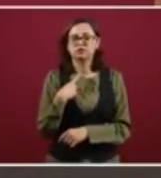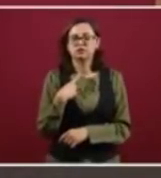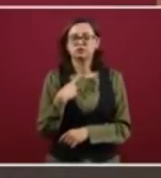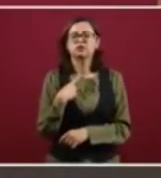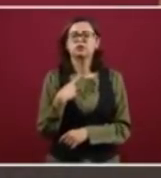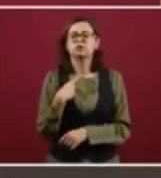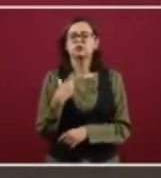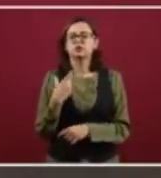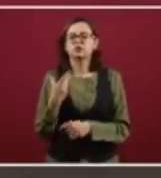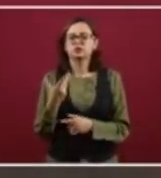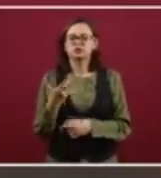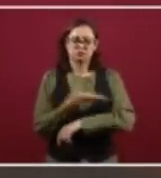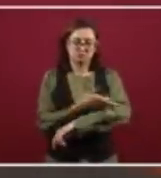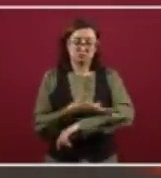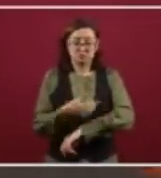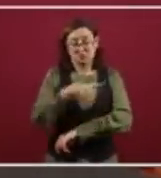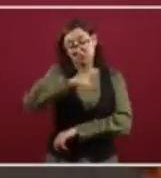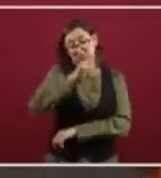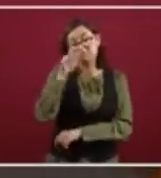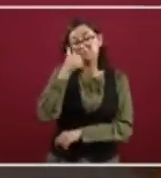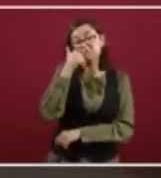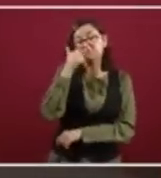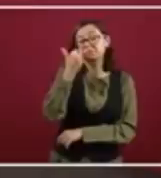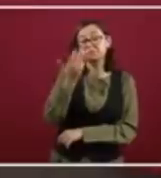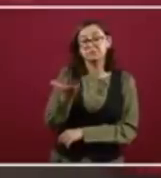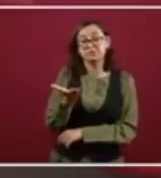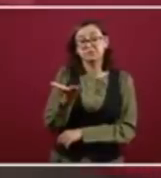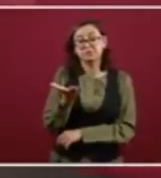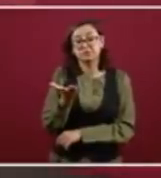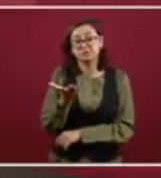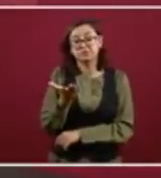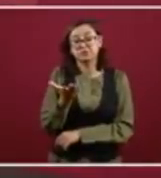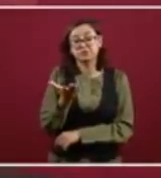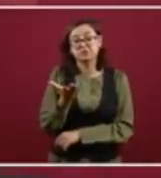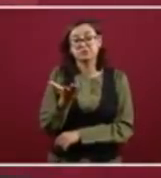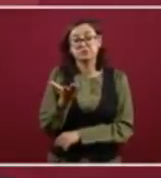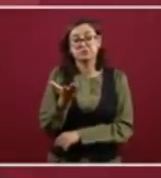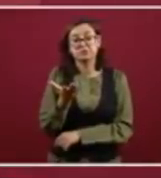con la voluntad de los familiares, lo que ellos